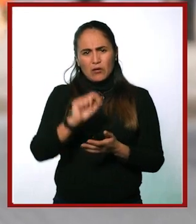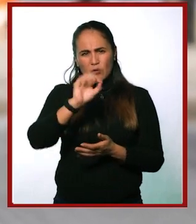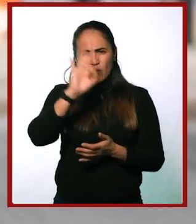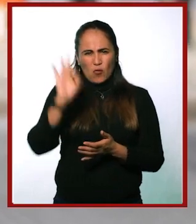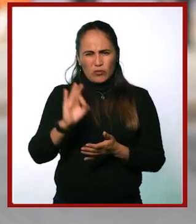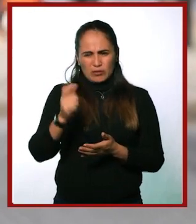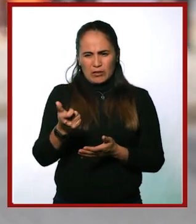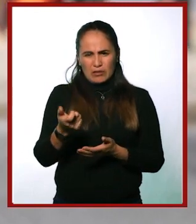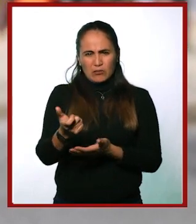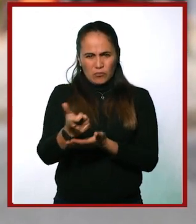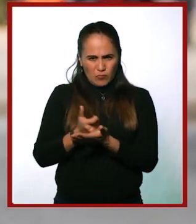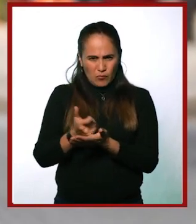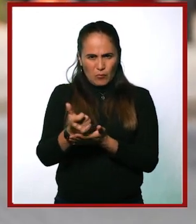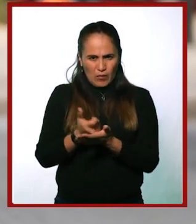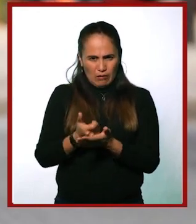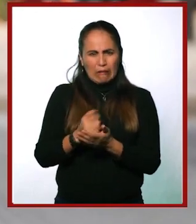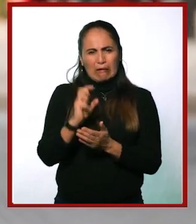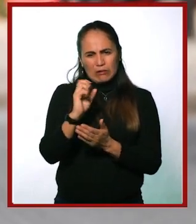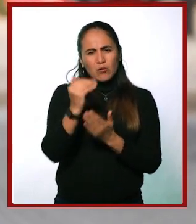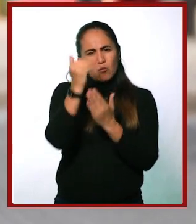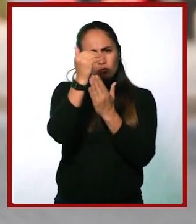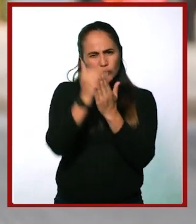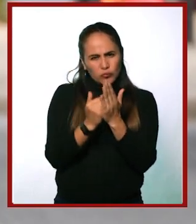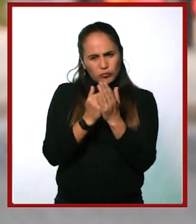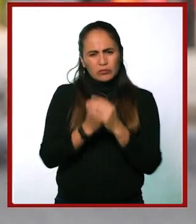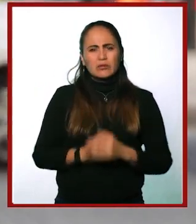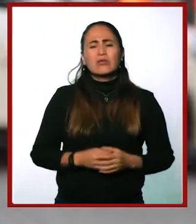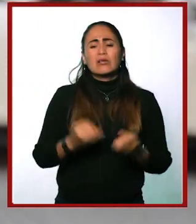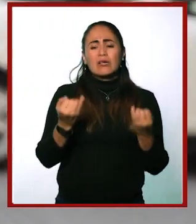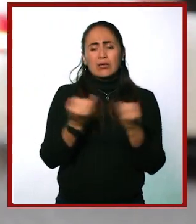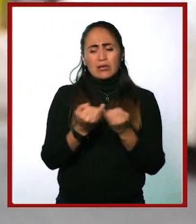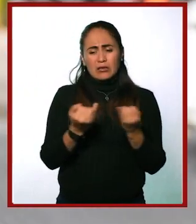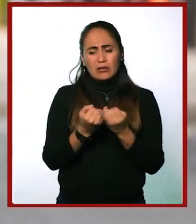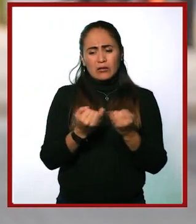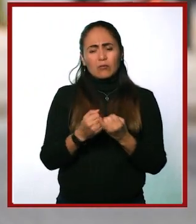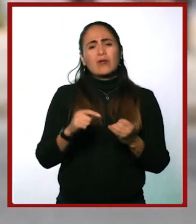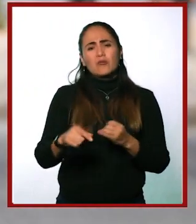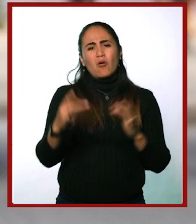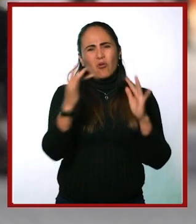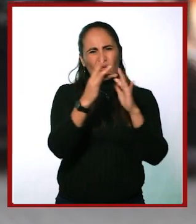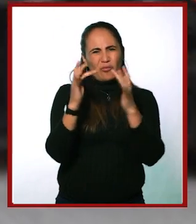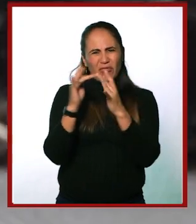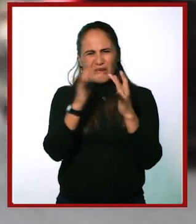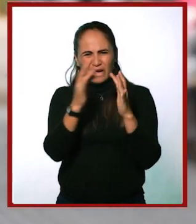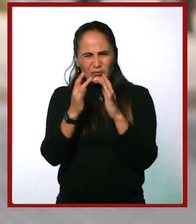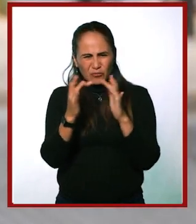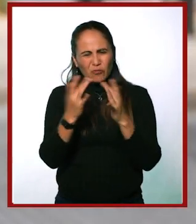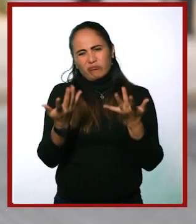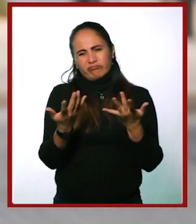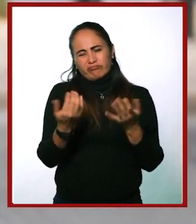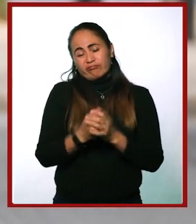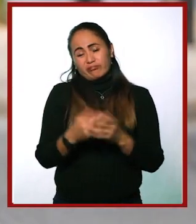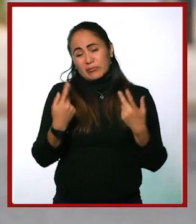comisión. Entonces, pues sí me ha afectado más a cada rato estarme poniendo porque tengo contacto con los clientes,